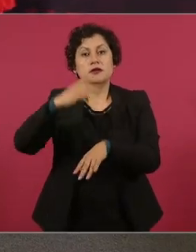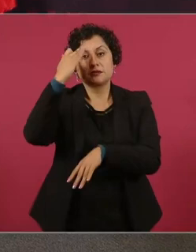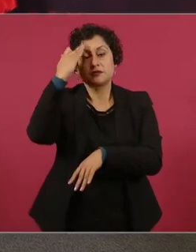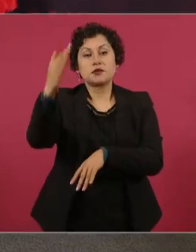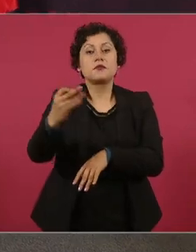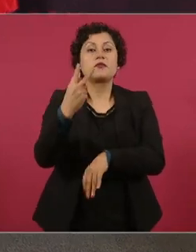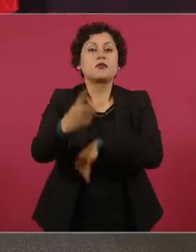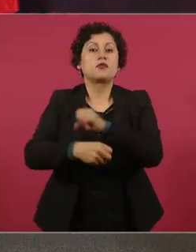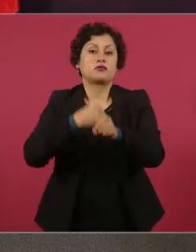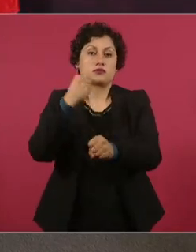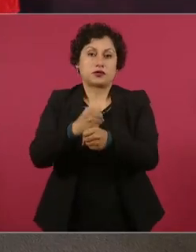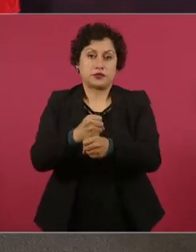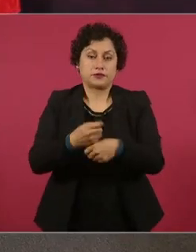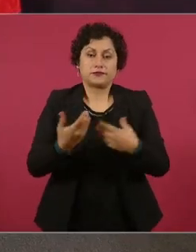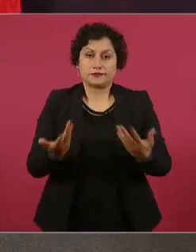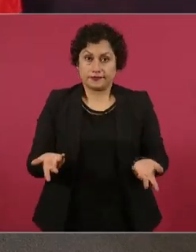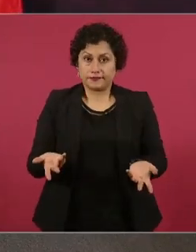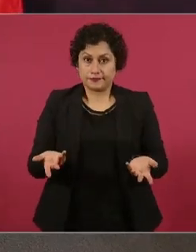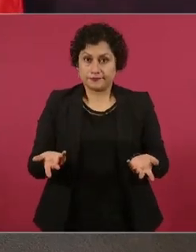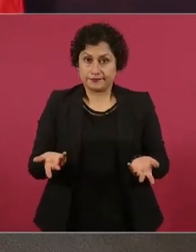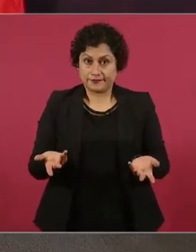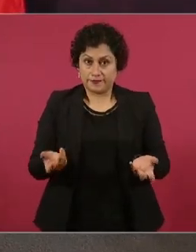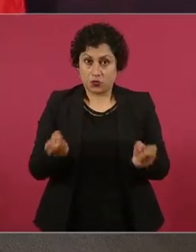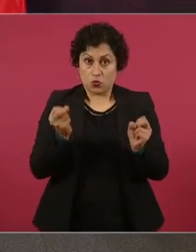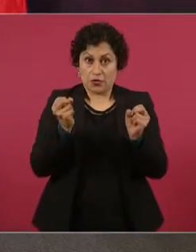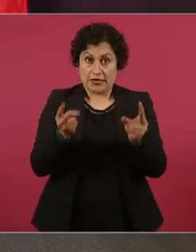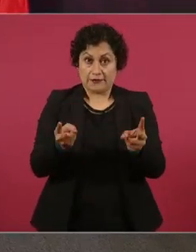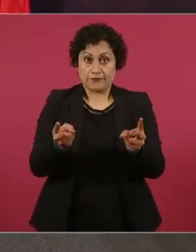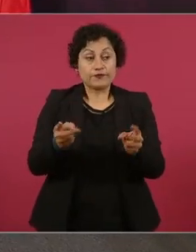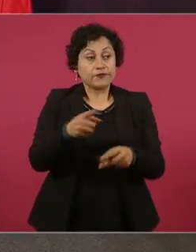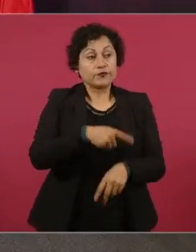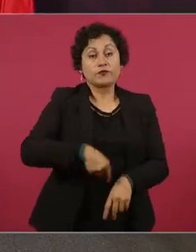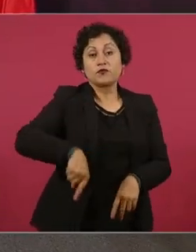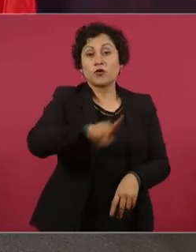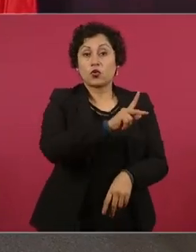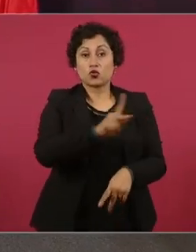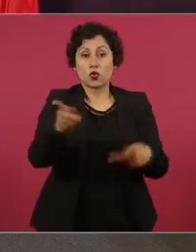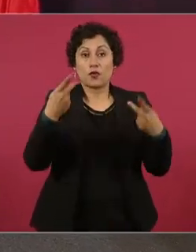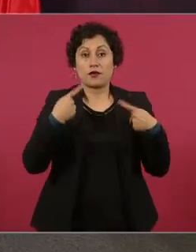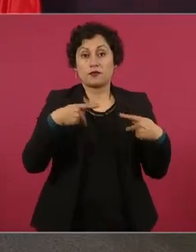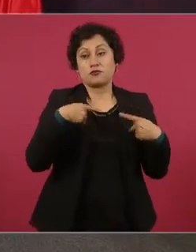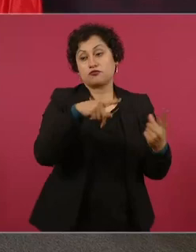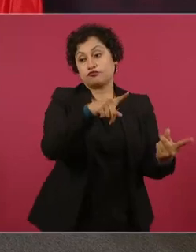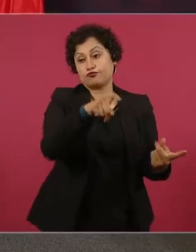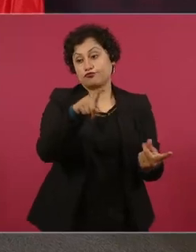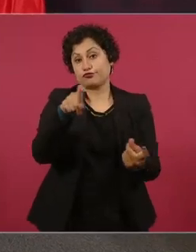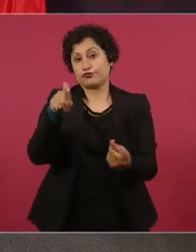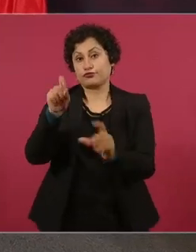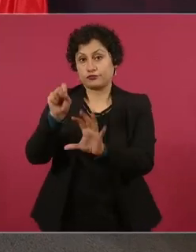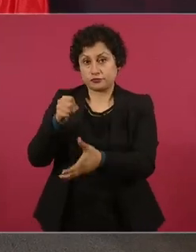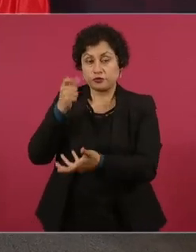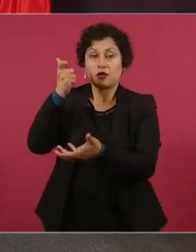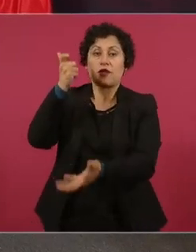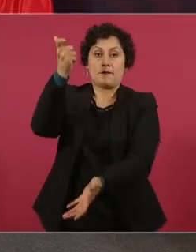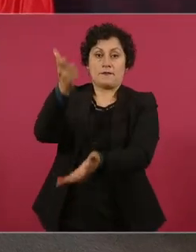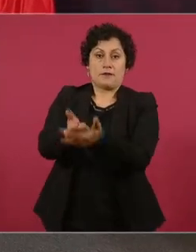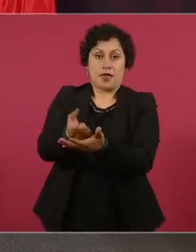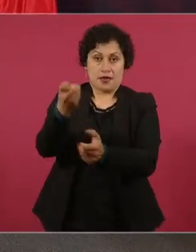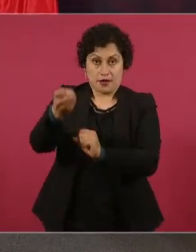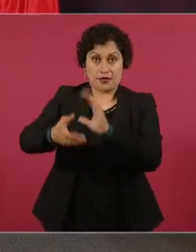o sea, nos cuesta al pueblo de México la mitad si ellos